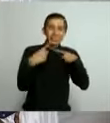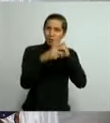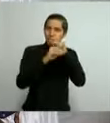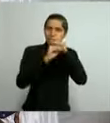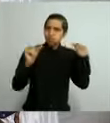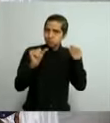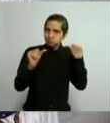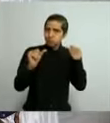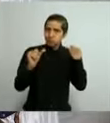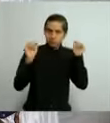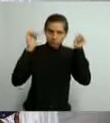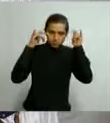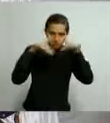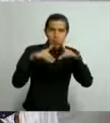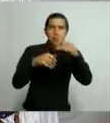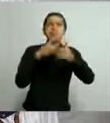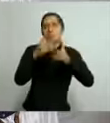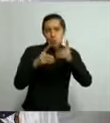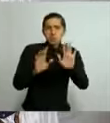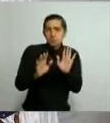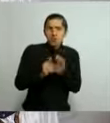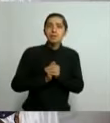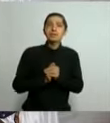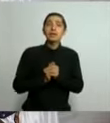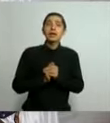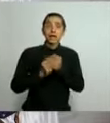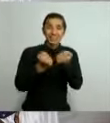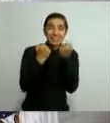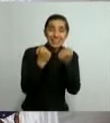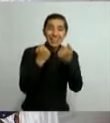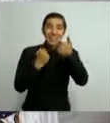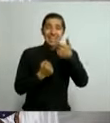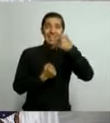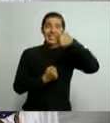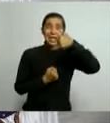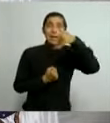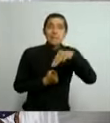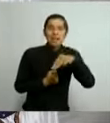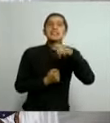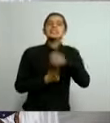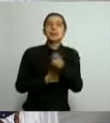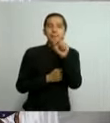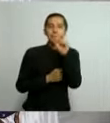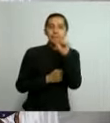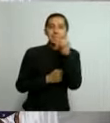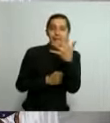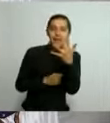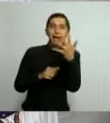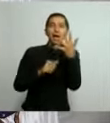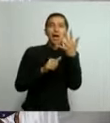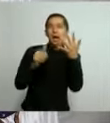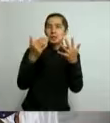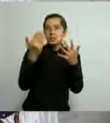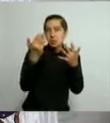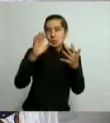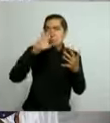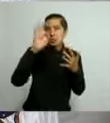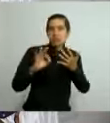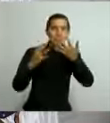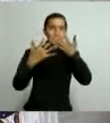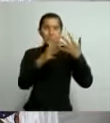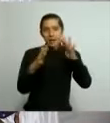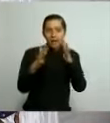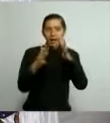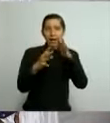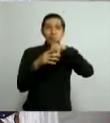Los gimnasios, de acuerdo a su tamaño, funcionarán del 25% al 50% de